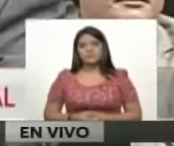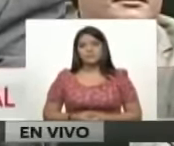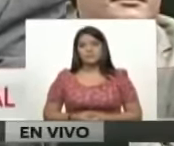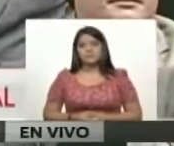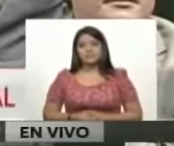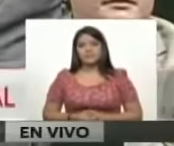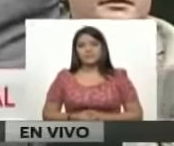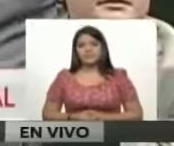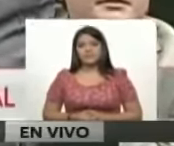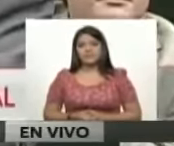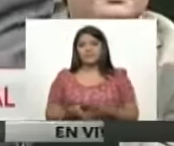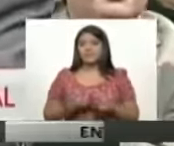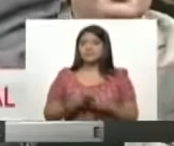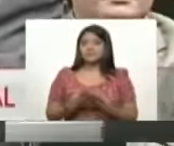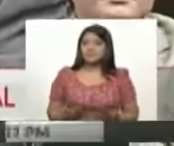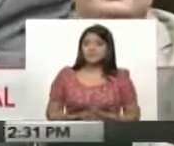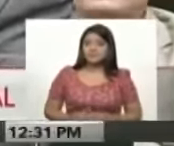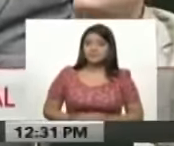Y por eso